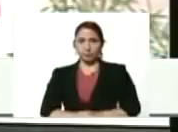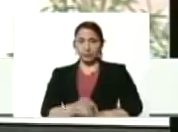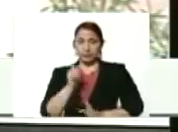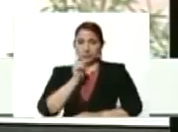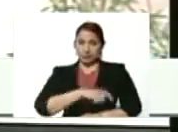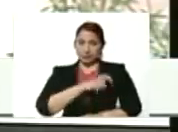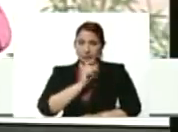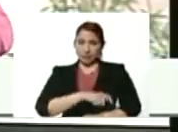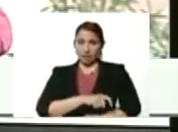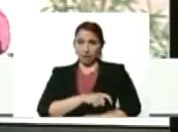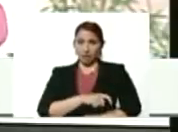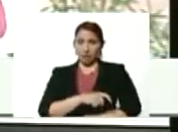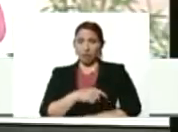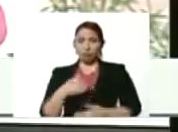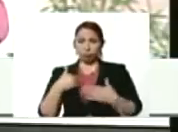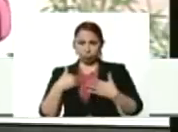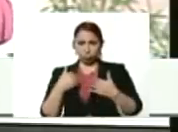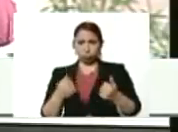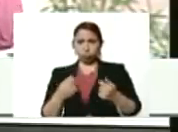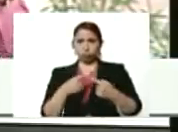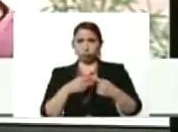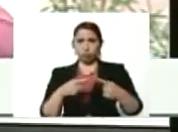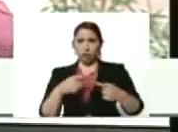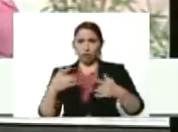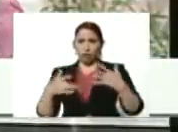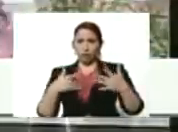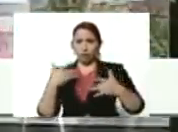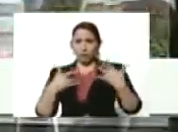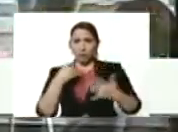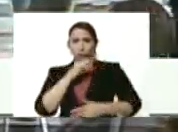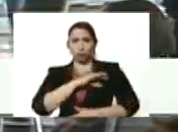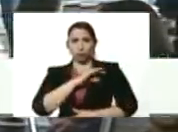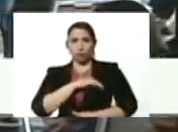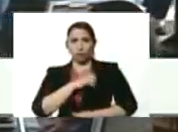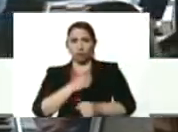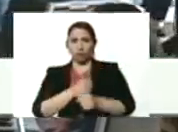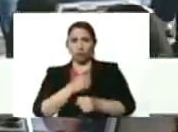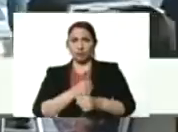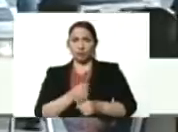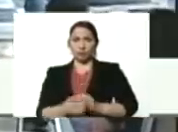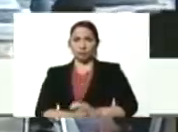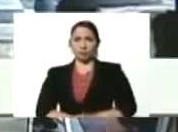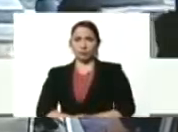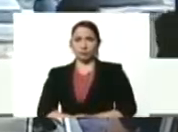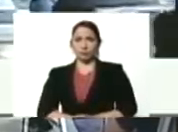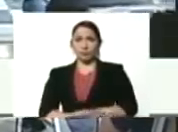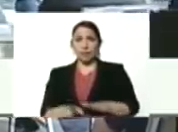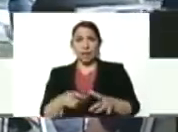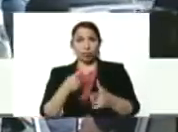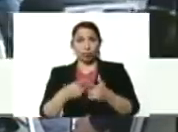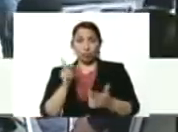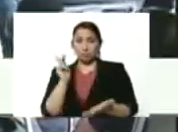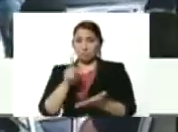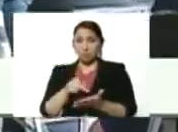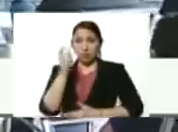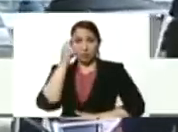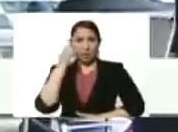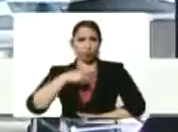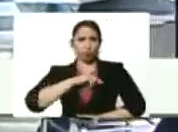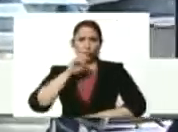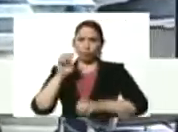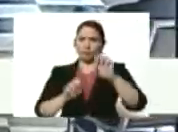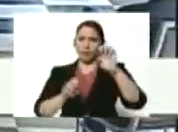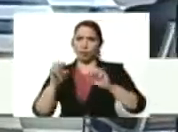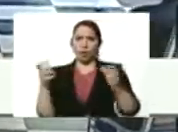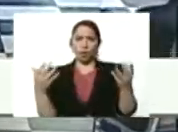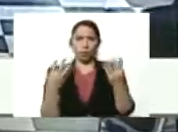necesaria, segura, para las actividades sociales, laborales. Llegará el día. Lo estamos evaluando con el